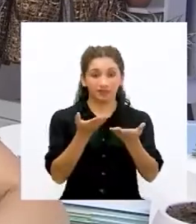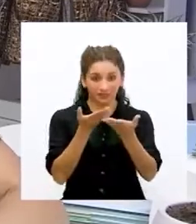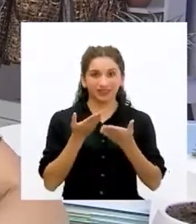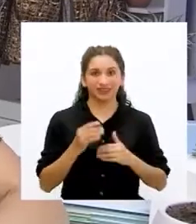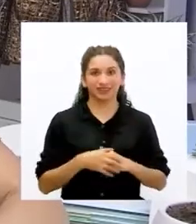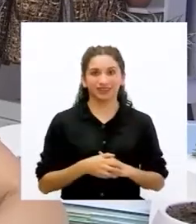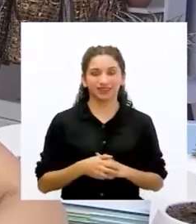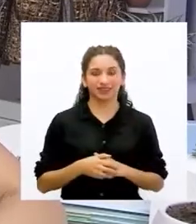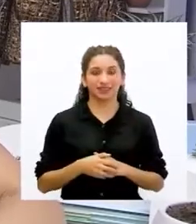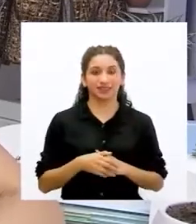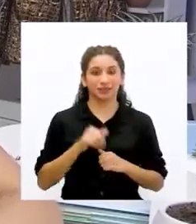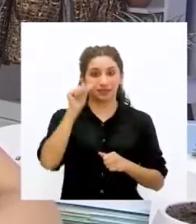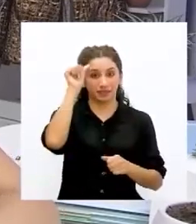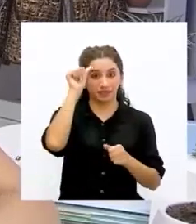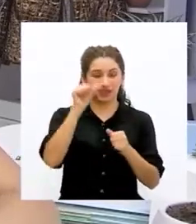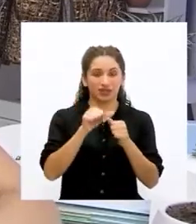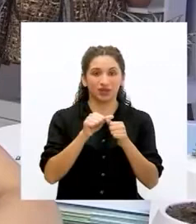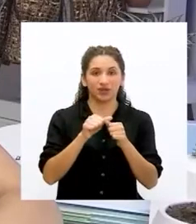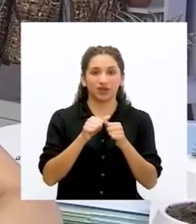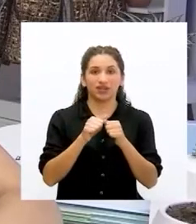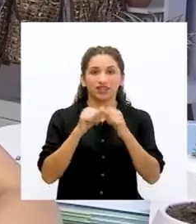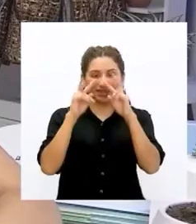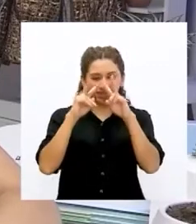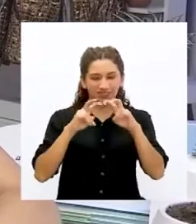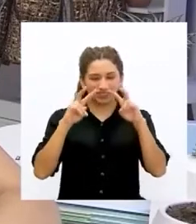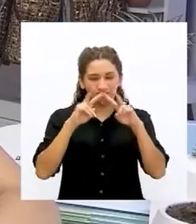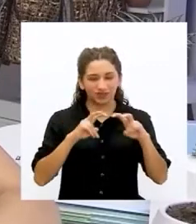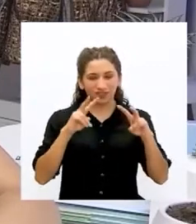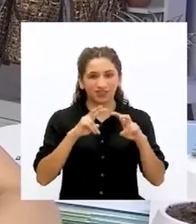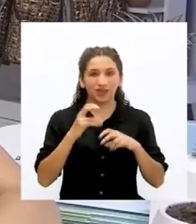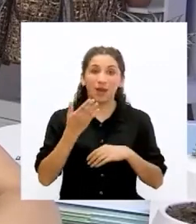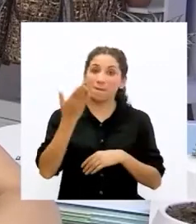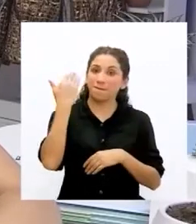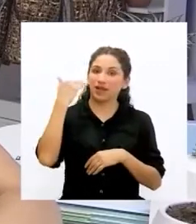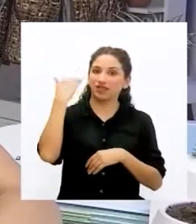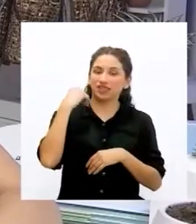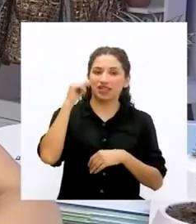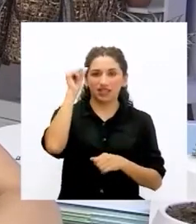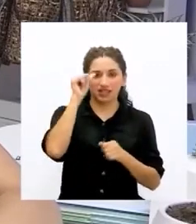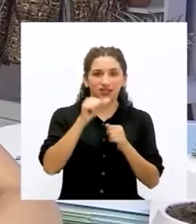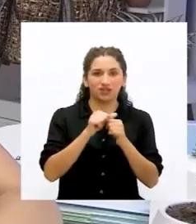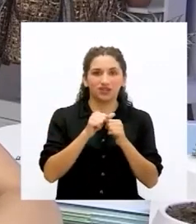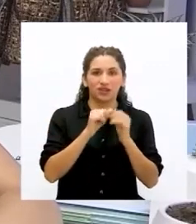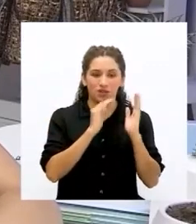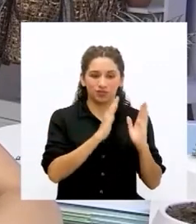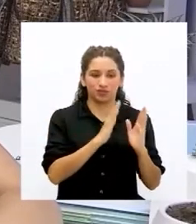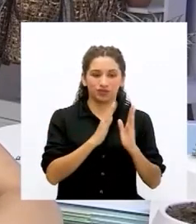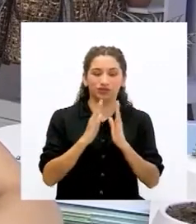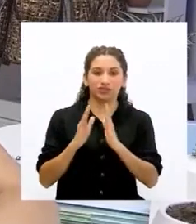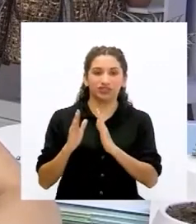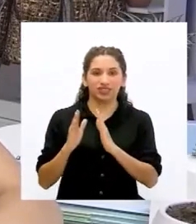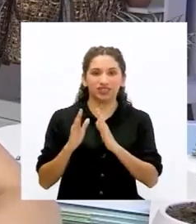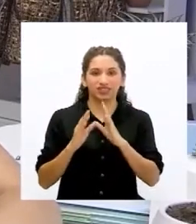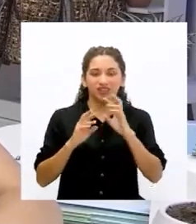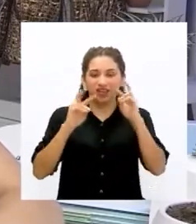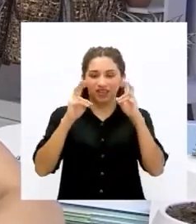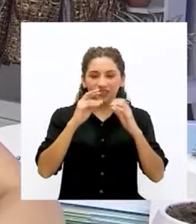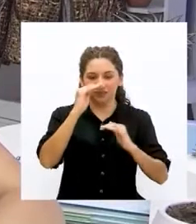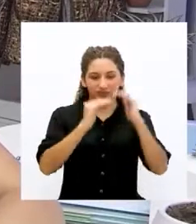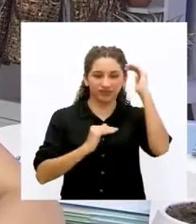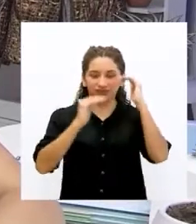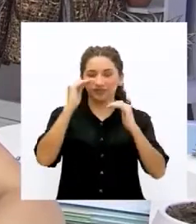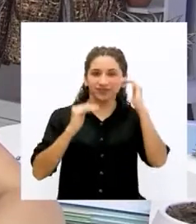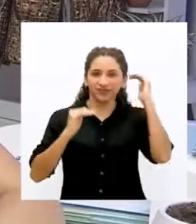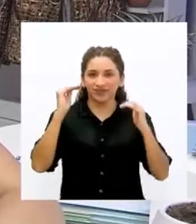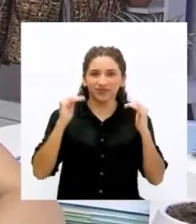Adelante. ¿Recuerdas que en nuestras investigaciones pasadas conocimos el proceso de la investigación estadística? Por supuesto.